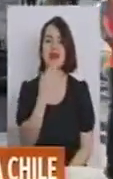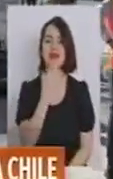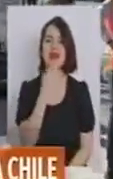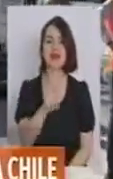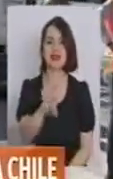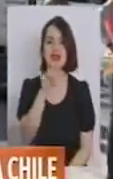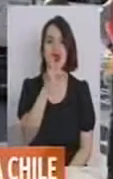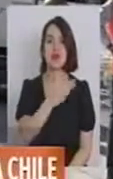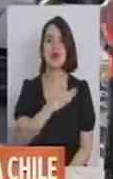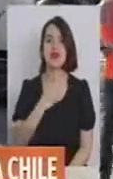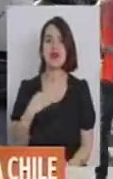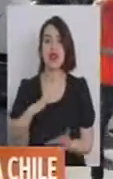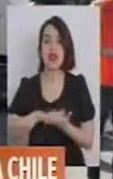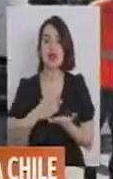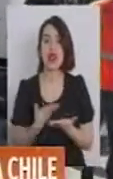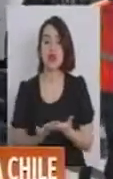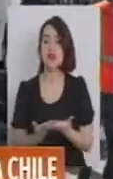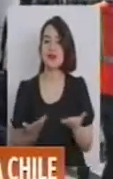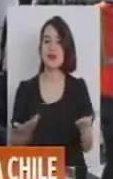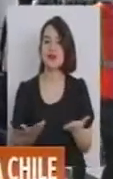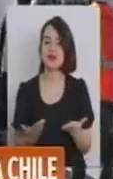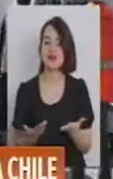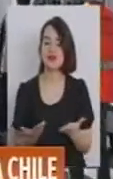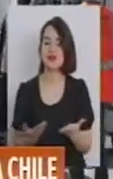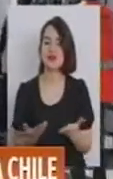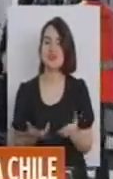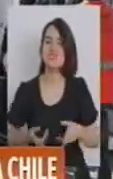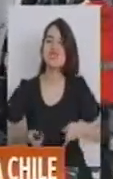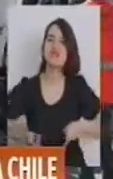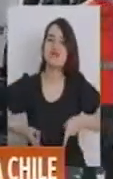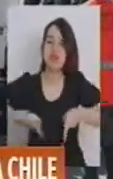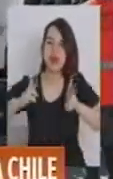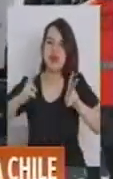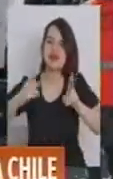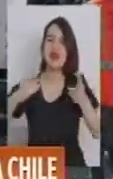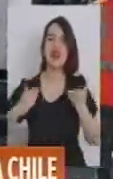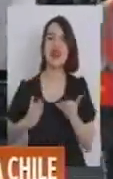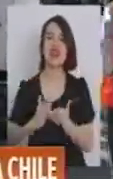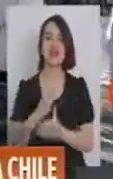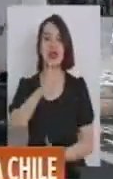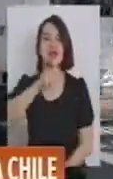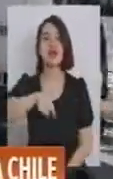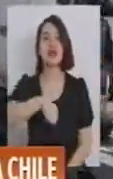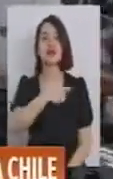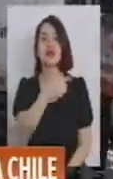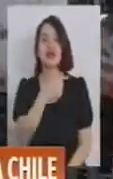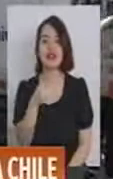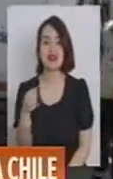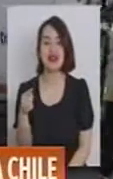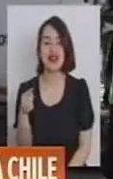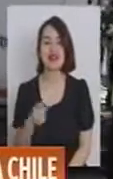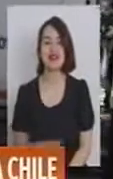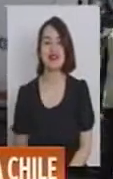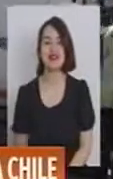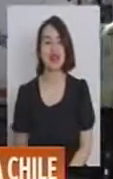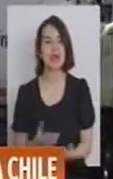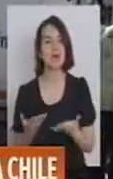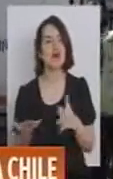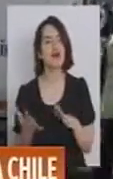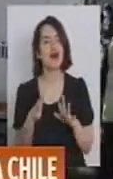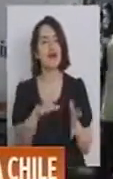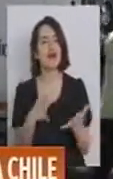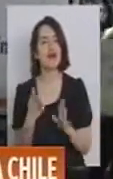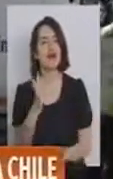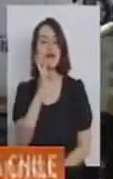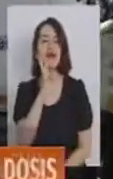decisión del Ministerio de Salud, nos permiten iniciar la próxima semana, probablemente el